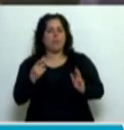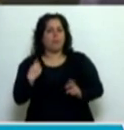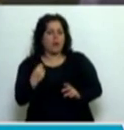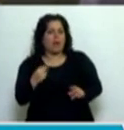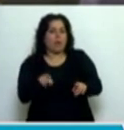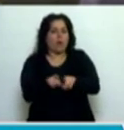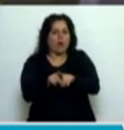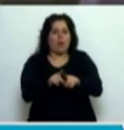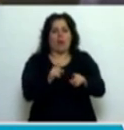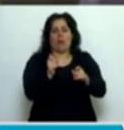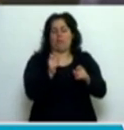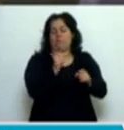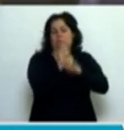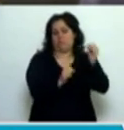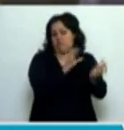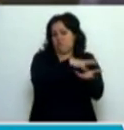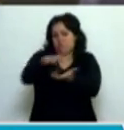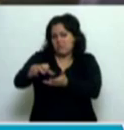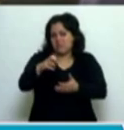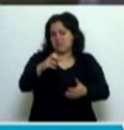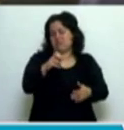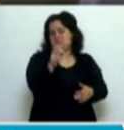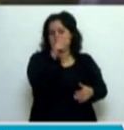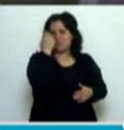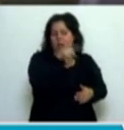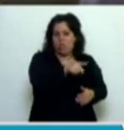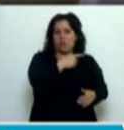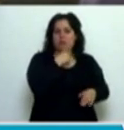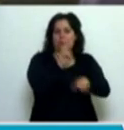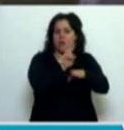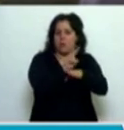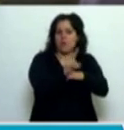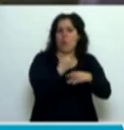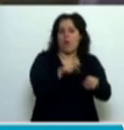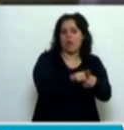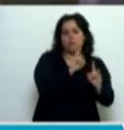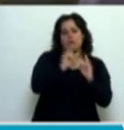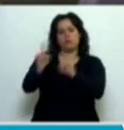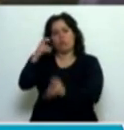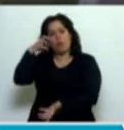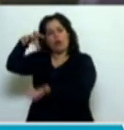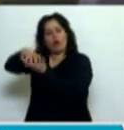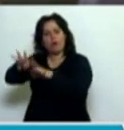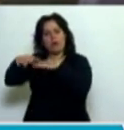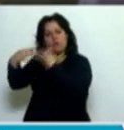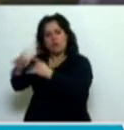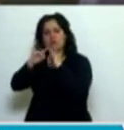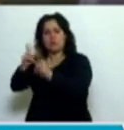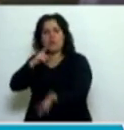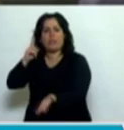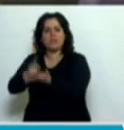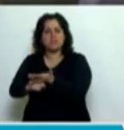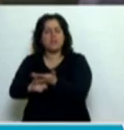proteger activos estatales, otorgándole al Parlamento la facultad de decidir